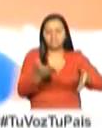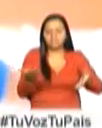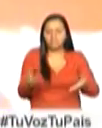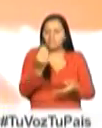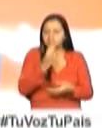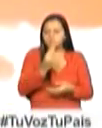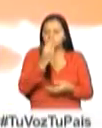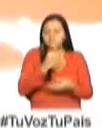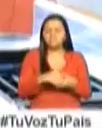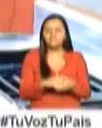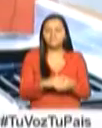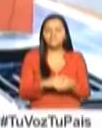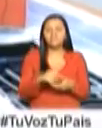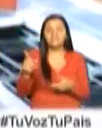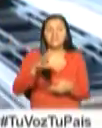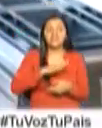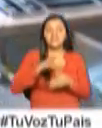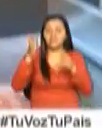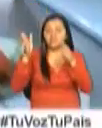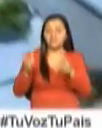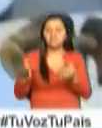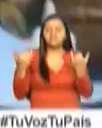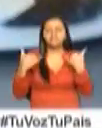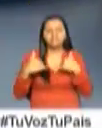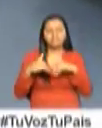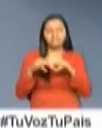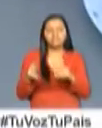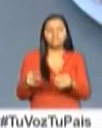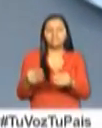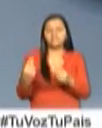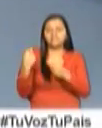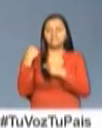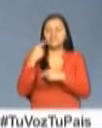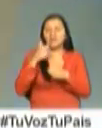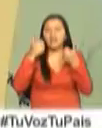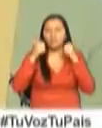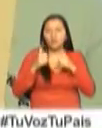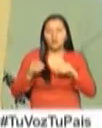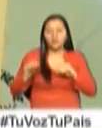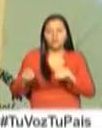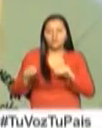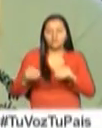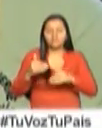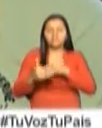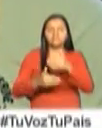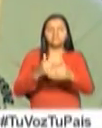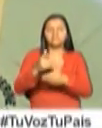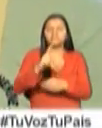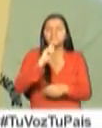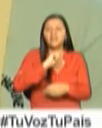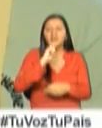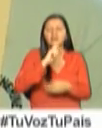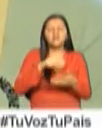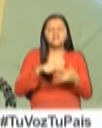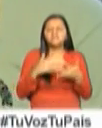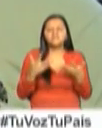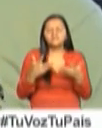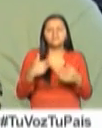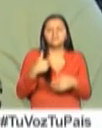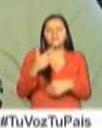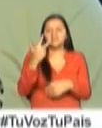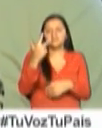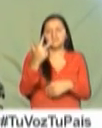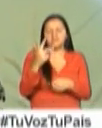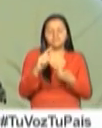Juan Carlos Ruilova ha mantenido esta tradición que la aprendió de sus abuelos. Es una carne que tiene tres